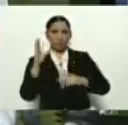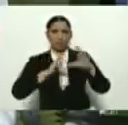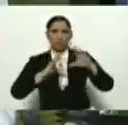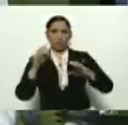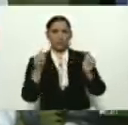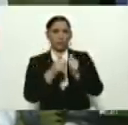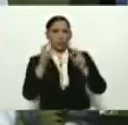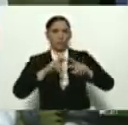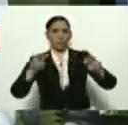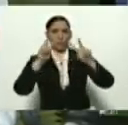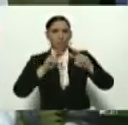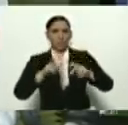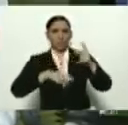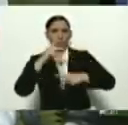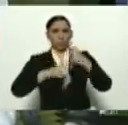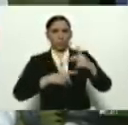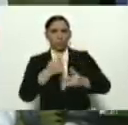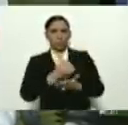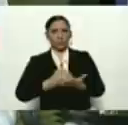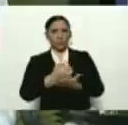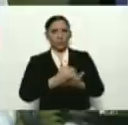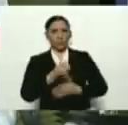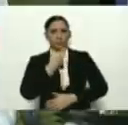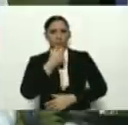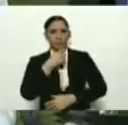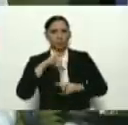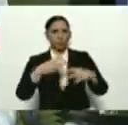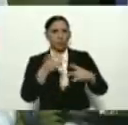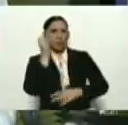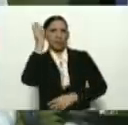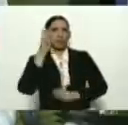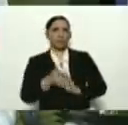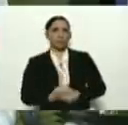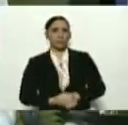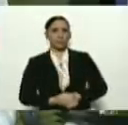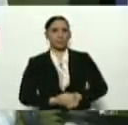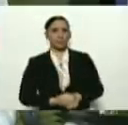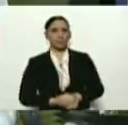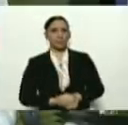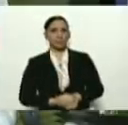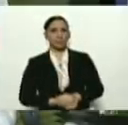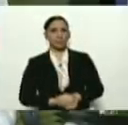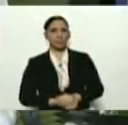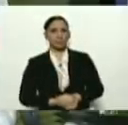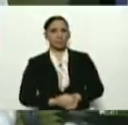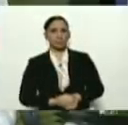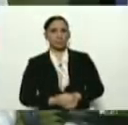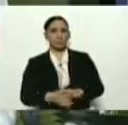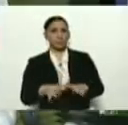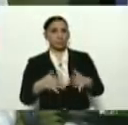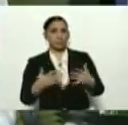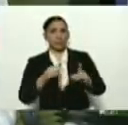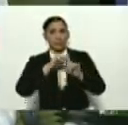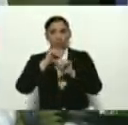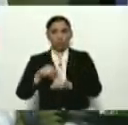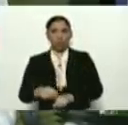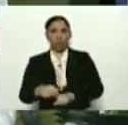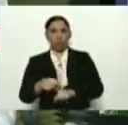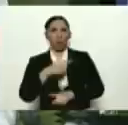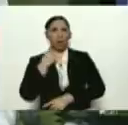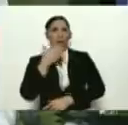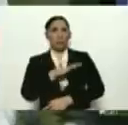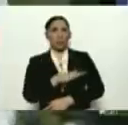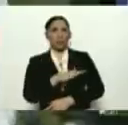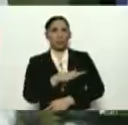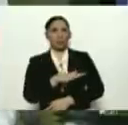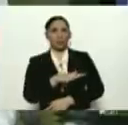sus investigaciones y productos farmacéuticos de nueva creación, han derrotado literalmente a la muerte.